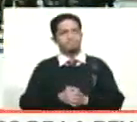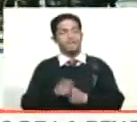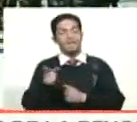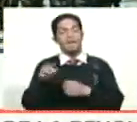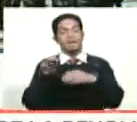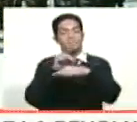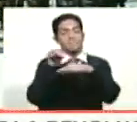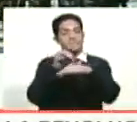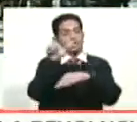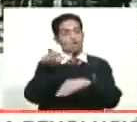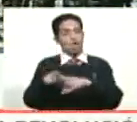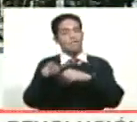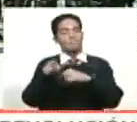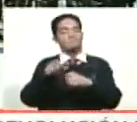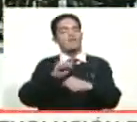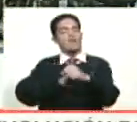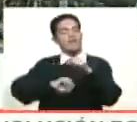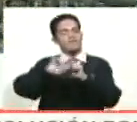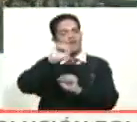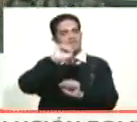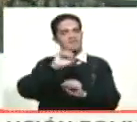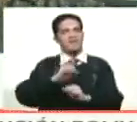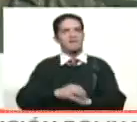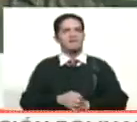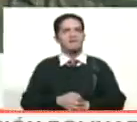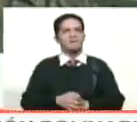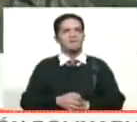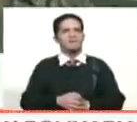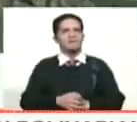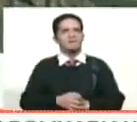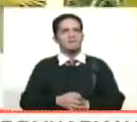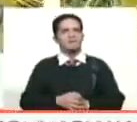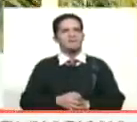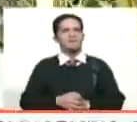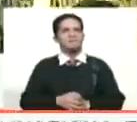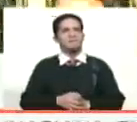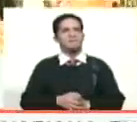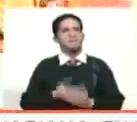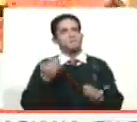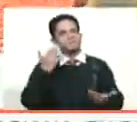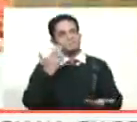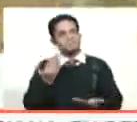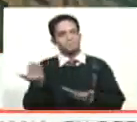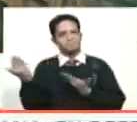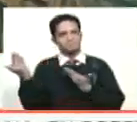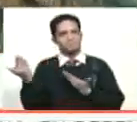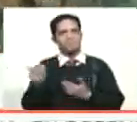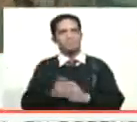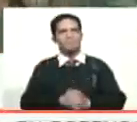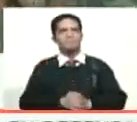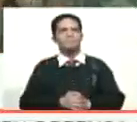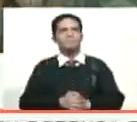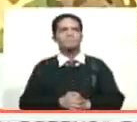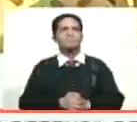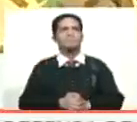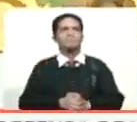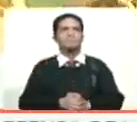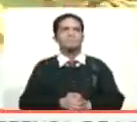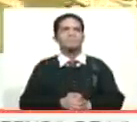López, ministro del Poder Popular para la Defensa, almirante Remigio Ceballos, comandante estratégico